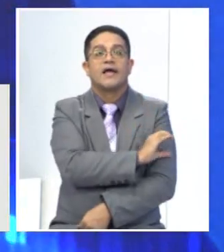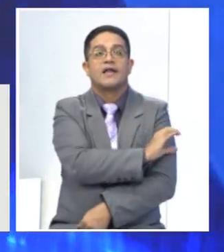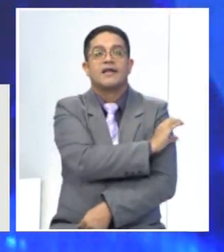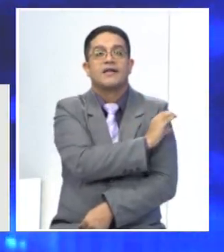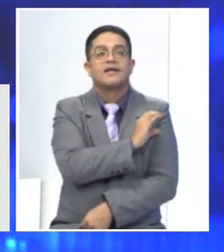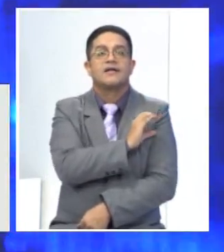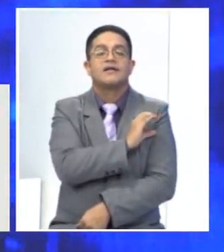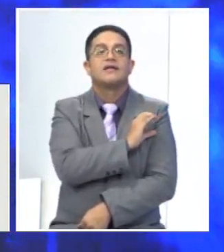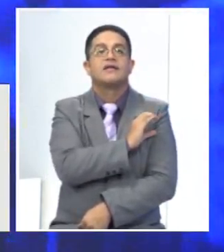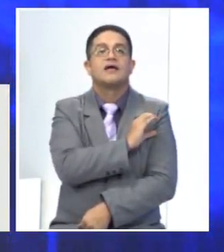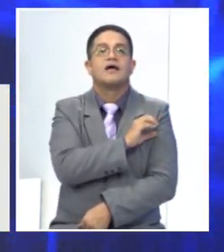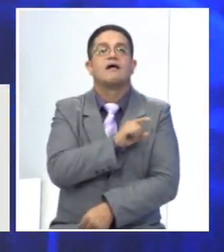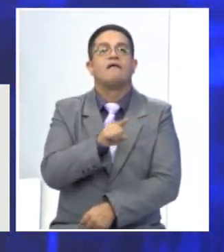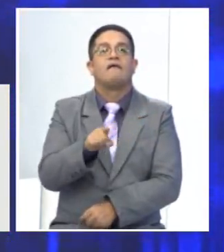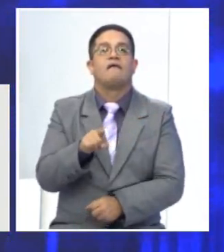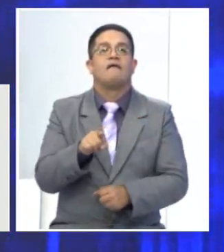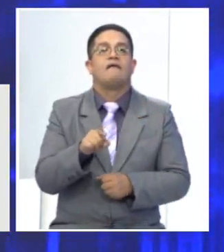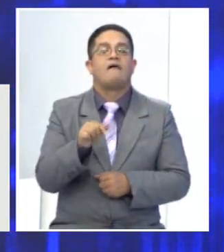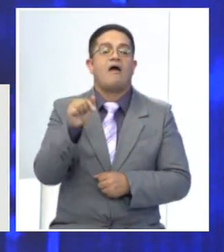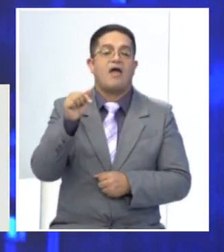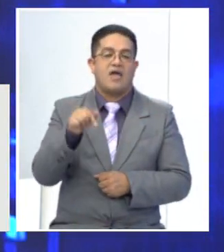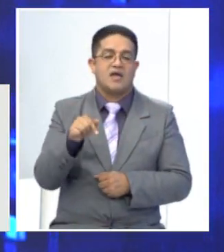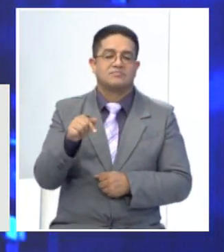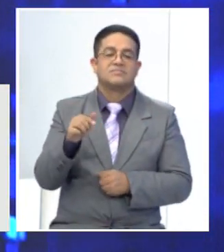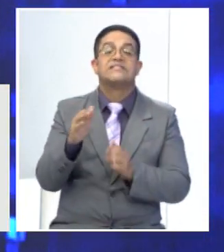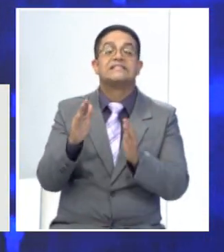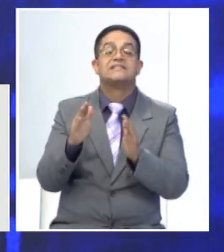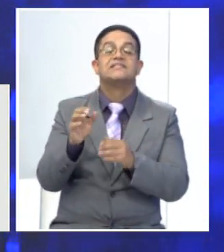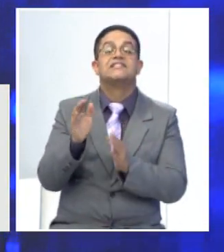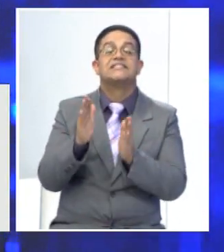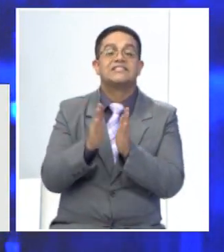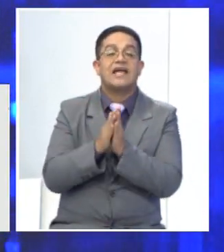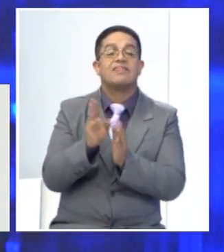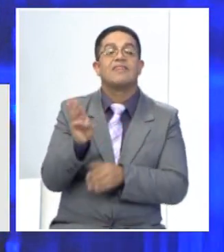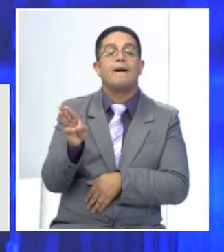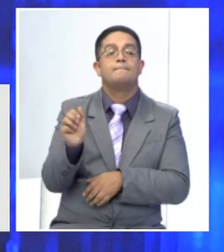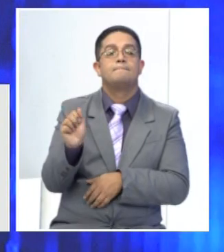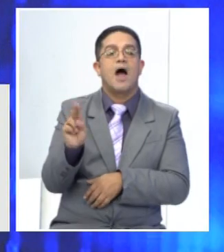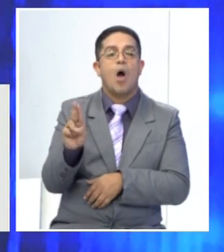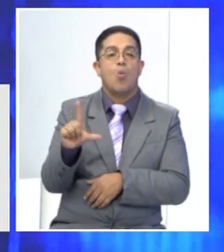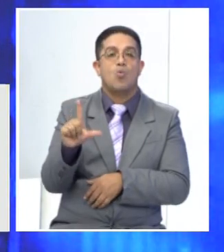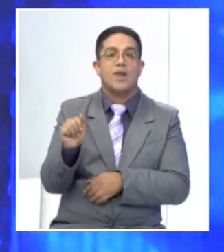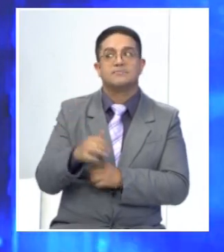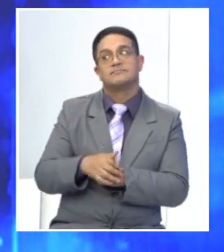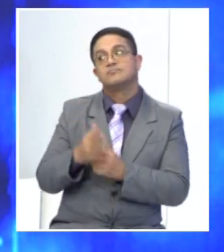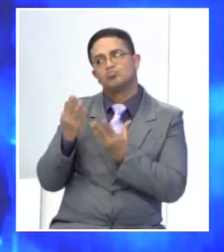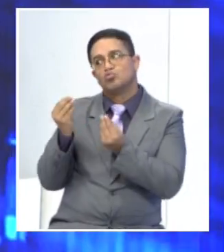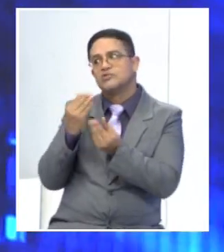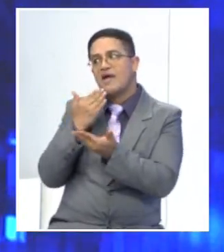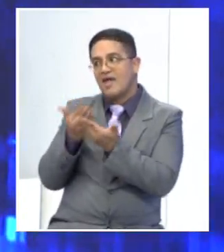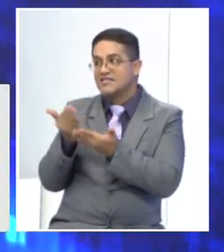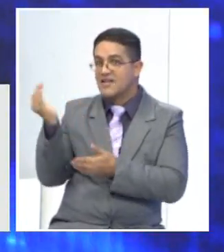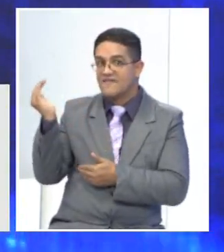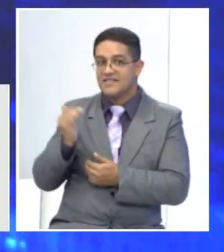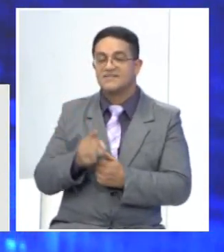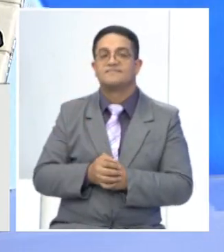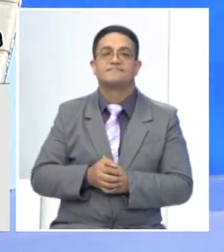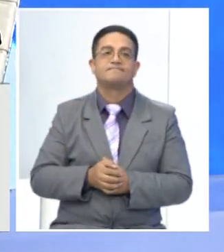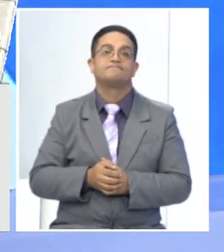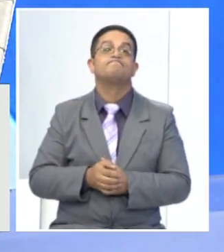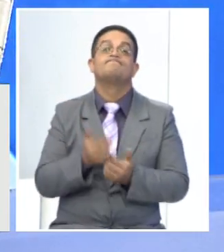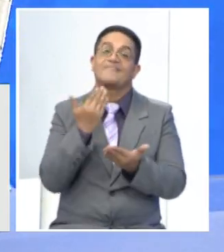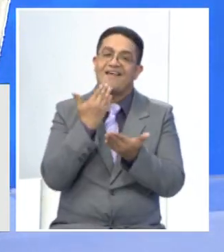director médico de Fertigenetics Fertilidad Santa Paula y en la clínica Leopoldo de Rivera. Muchísimas gracias por haber venido, doctor. A